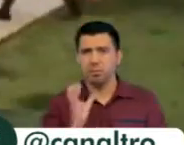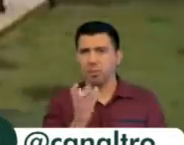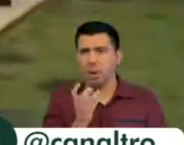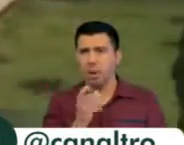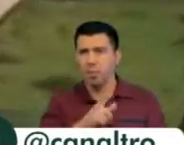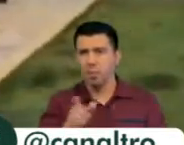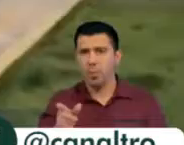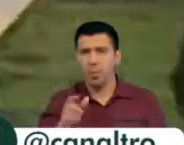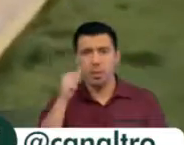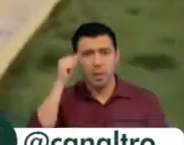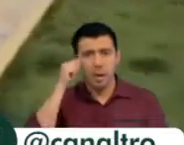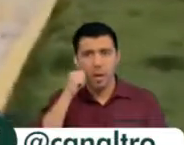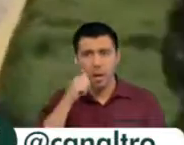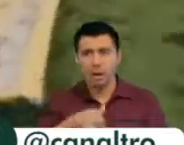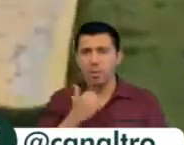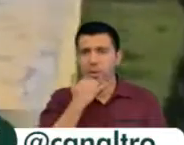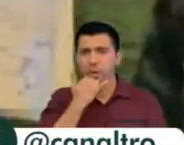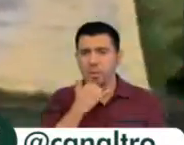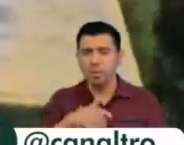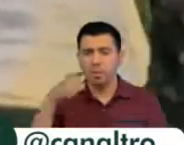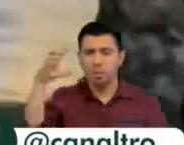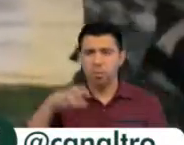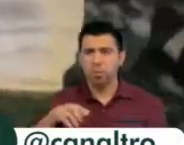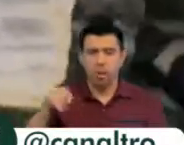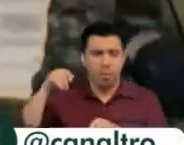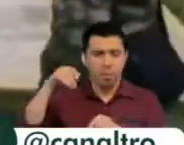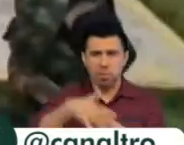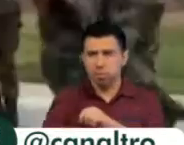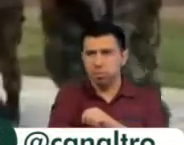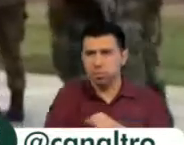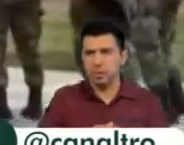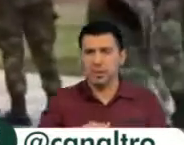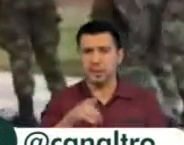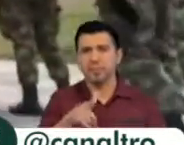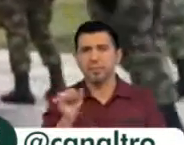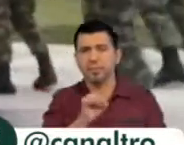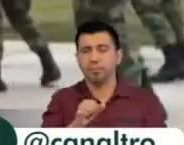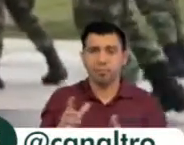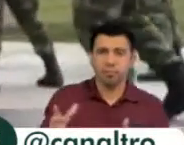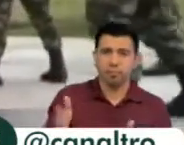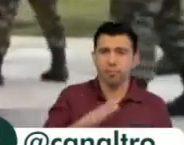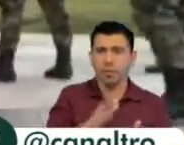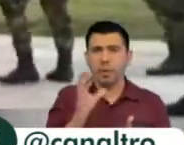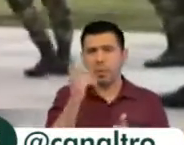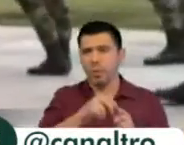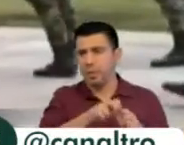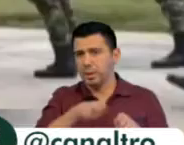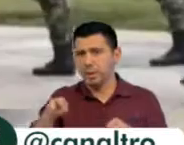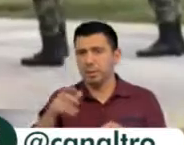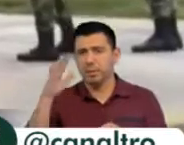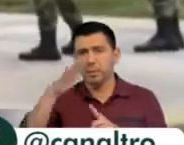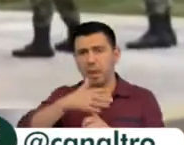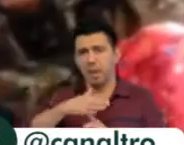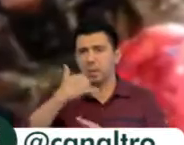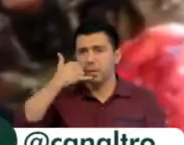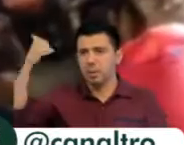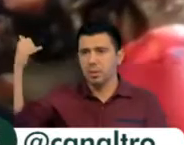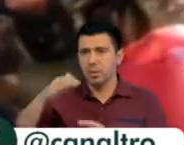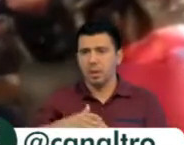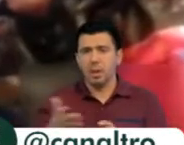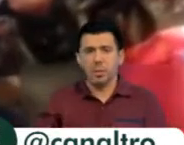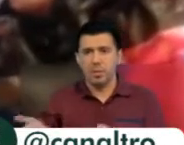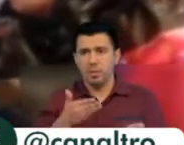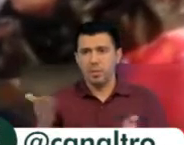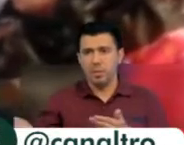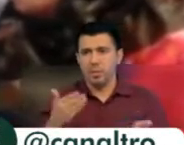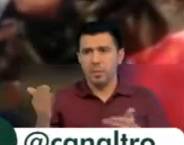en ambulancia, quedaron en medio de los derrumbes y con el apoyo del Ejército Nacional, se logró que se evacuaran de la zona de riesgo.